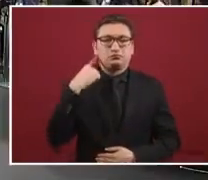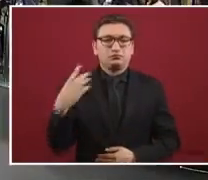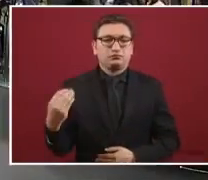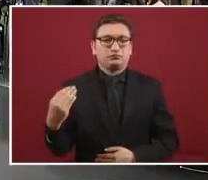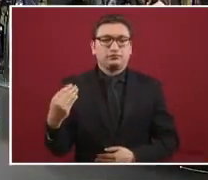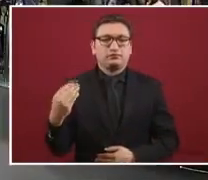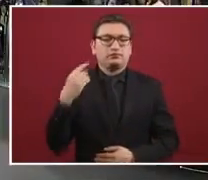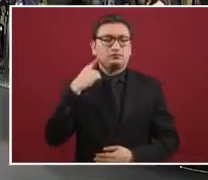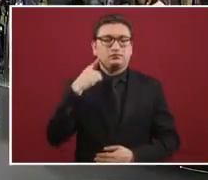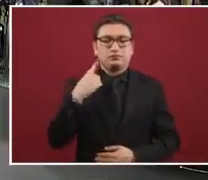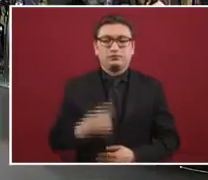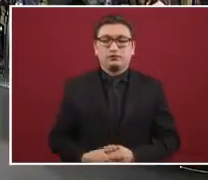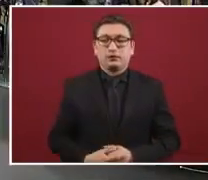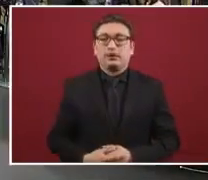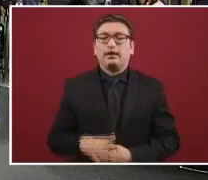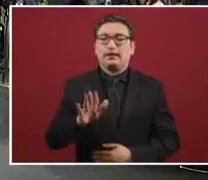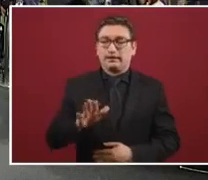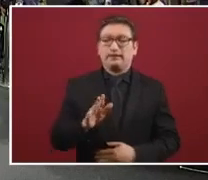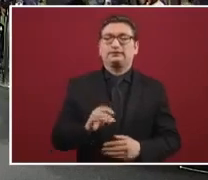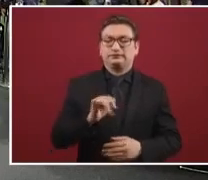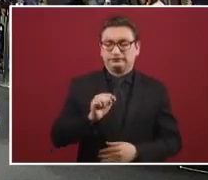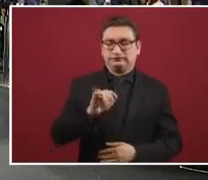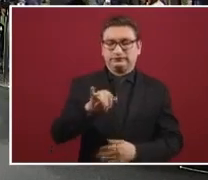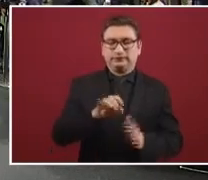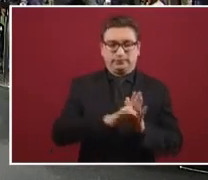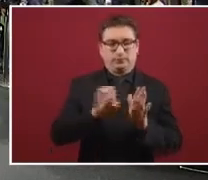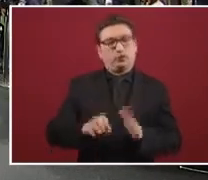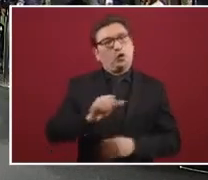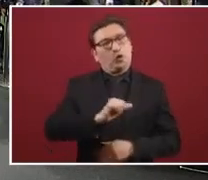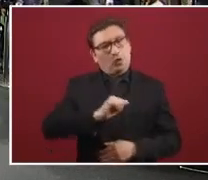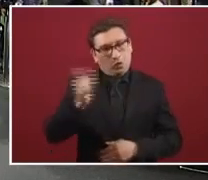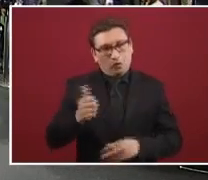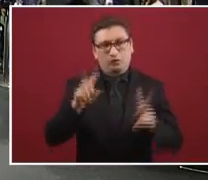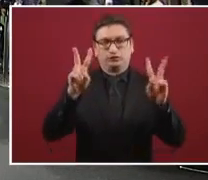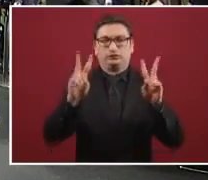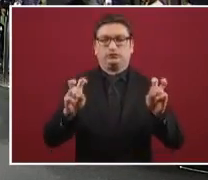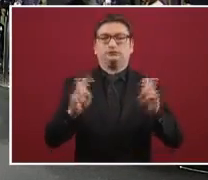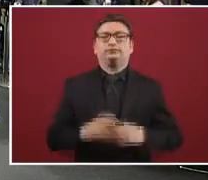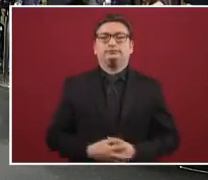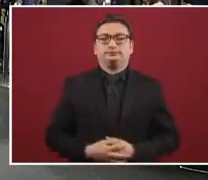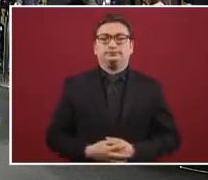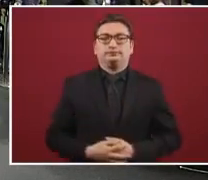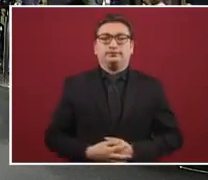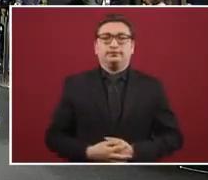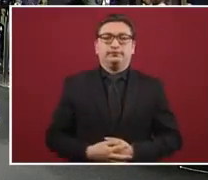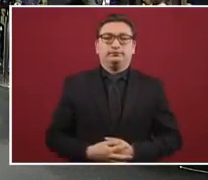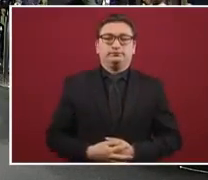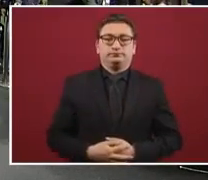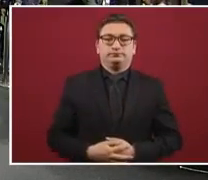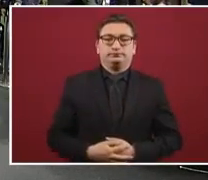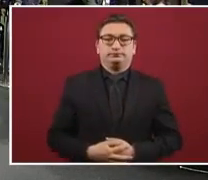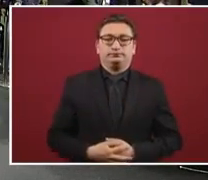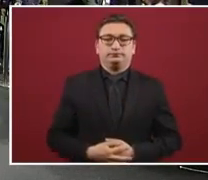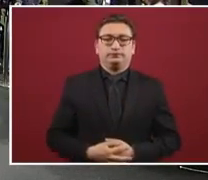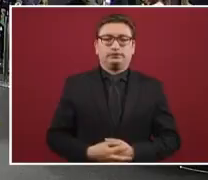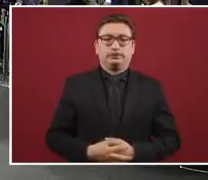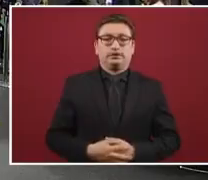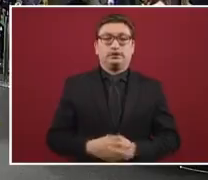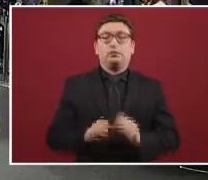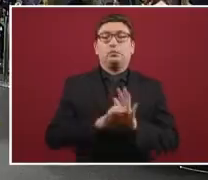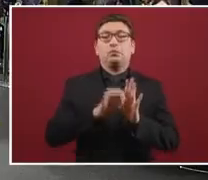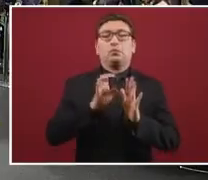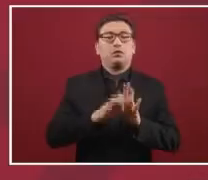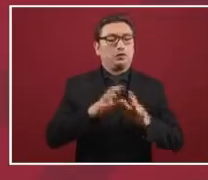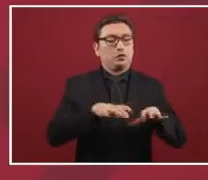Sí, por ejemplo, ese es otro tema. Resulta que contratan los